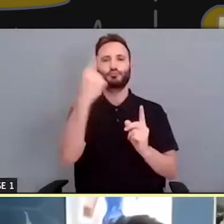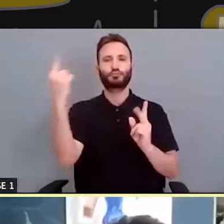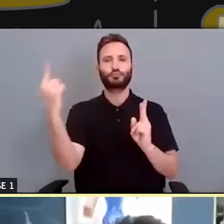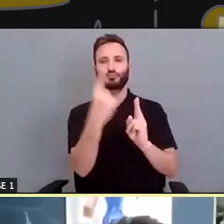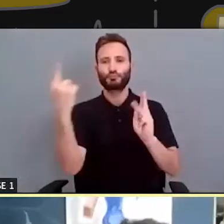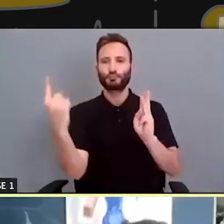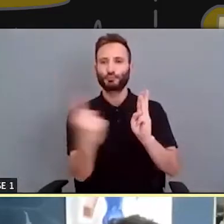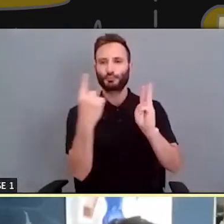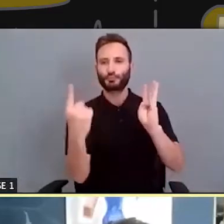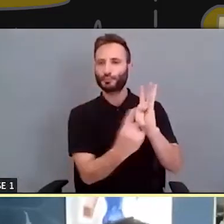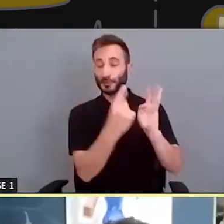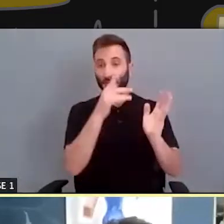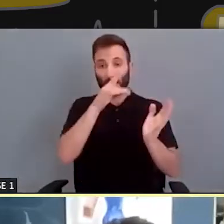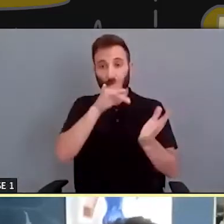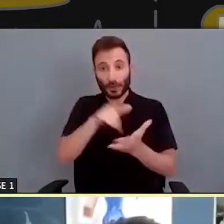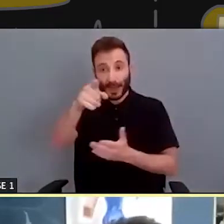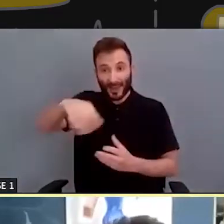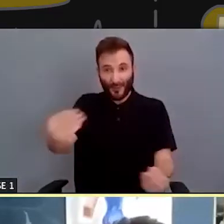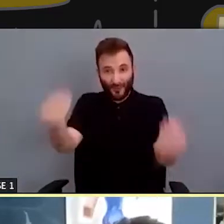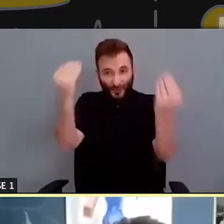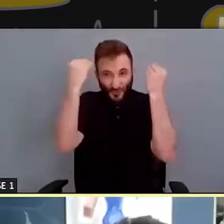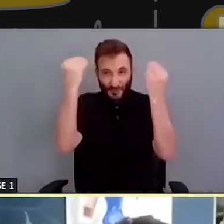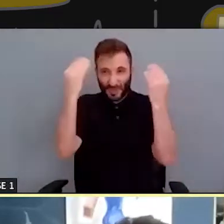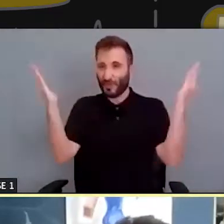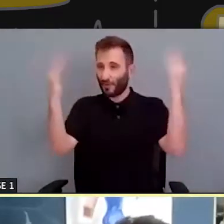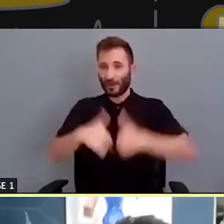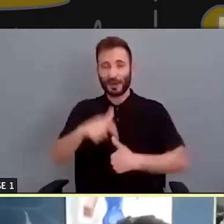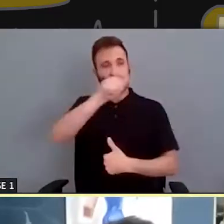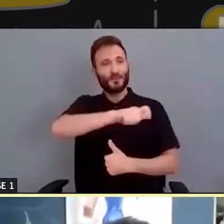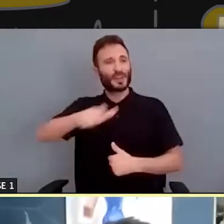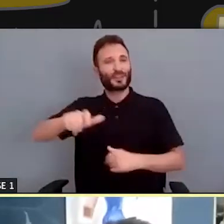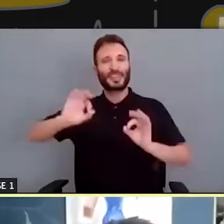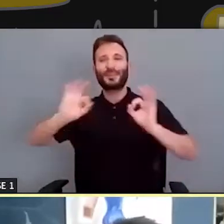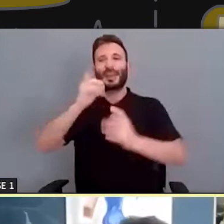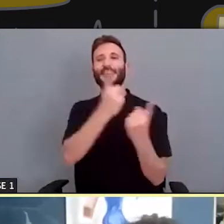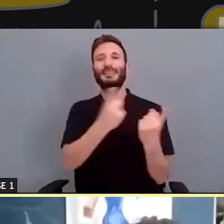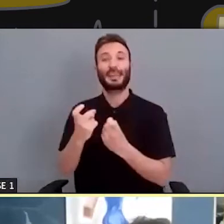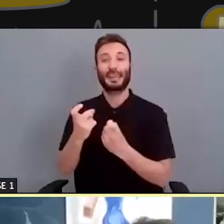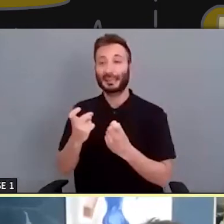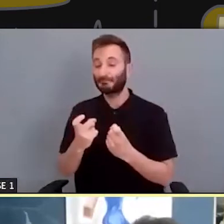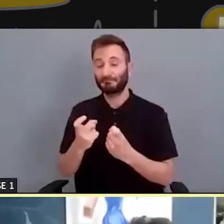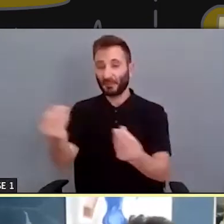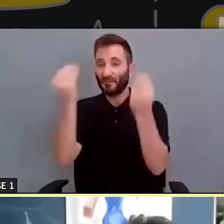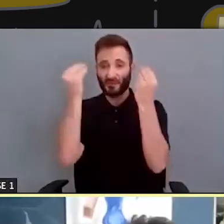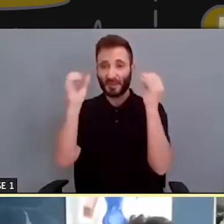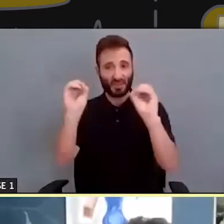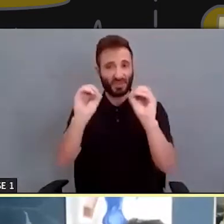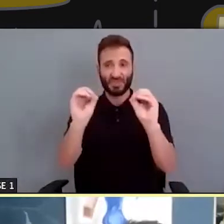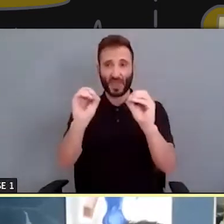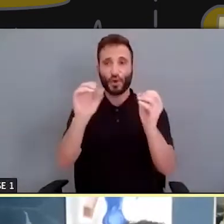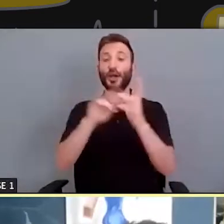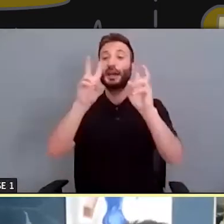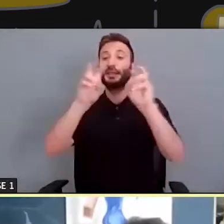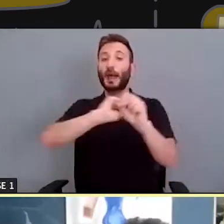claramente no han recibido ninguna formación sobre las personas con alguna necesidad específica. No tiene nada que ver con la pandemia, tiene que ver con